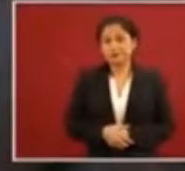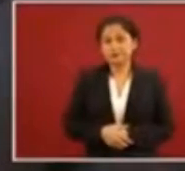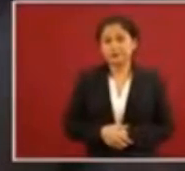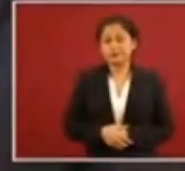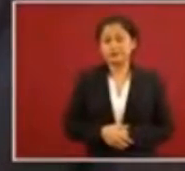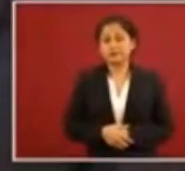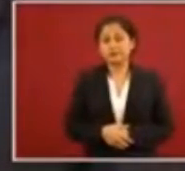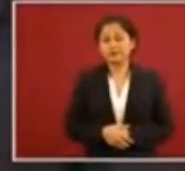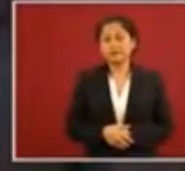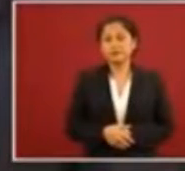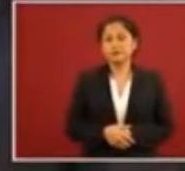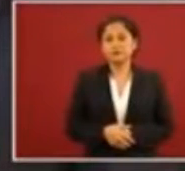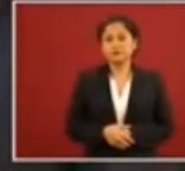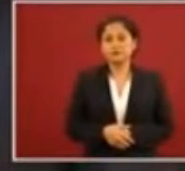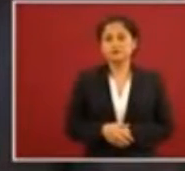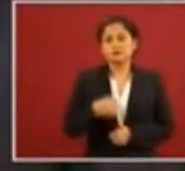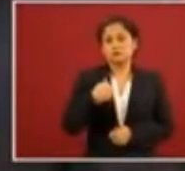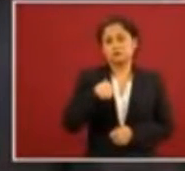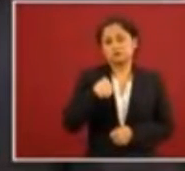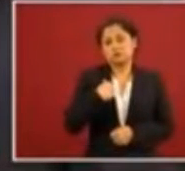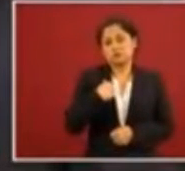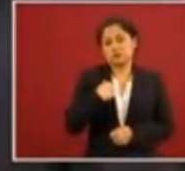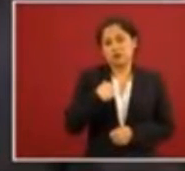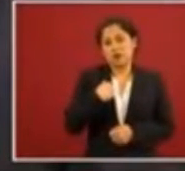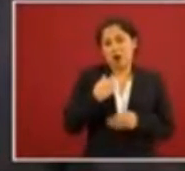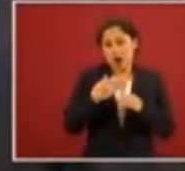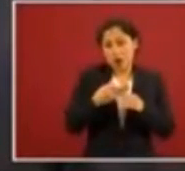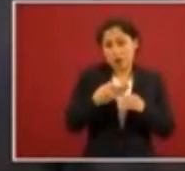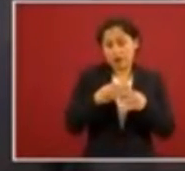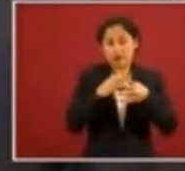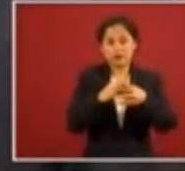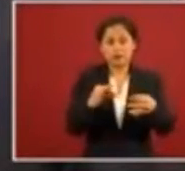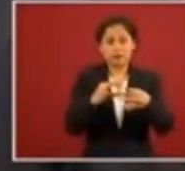de que vamos a entregar créditos